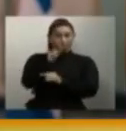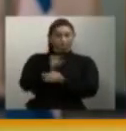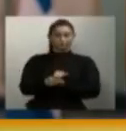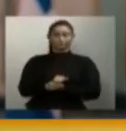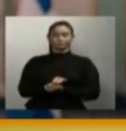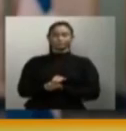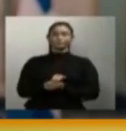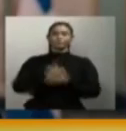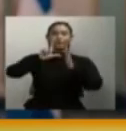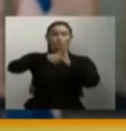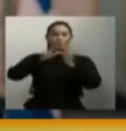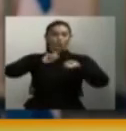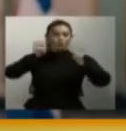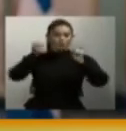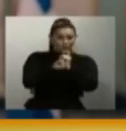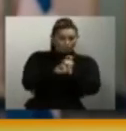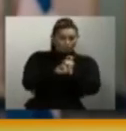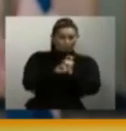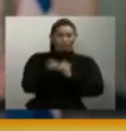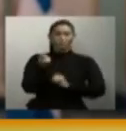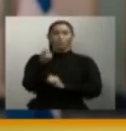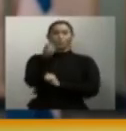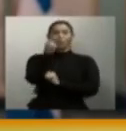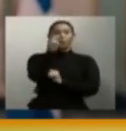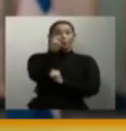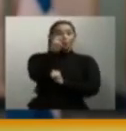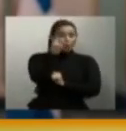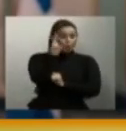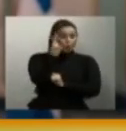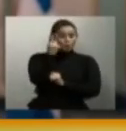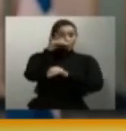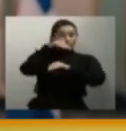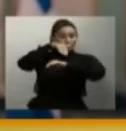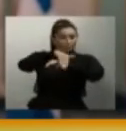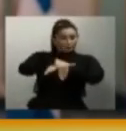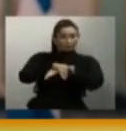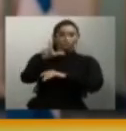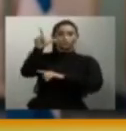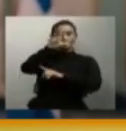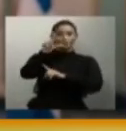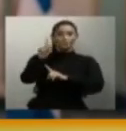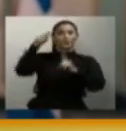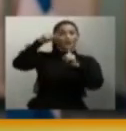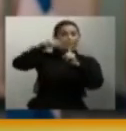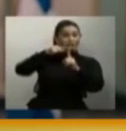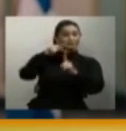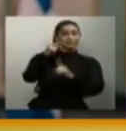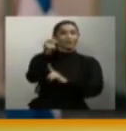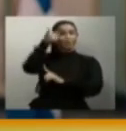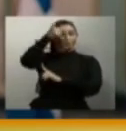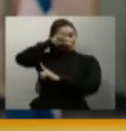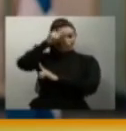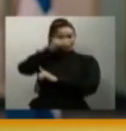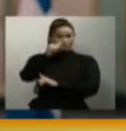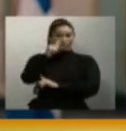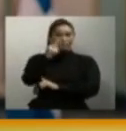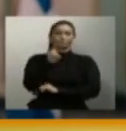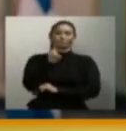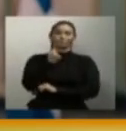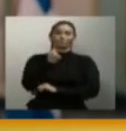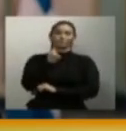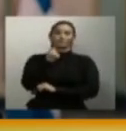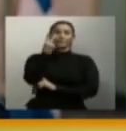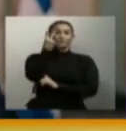que dicen yo pienso que lo primero es que habría que esperar a ver qué va a decir el presidente esta noche para nosotros es importantísimo escuchar su